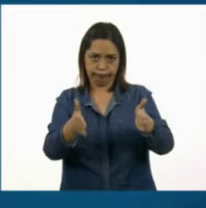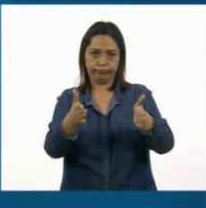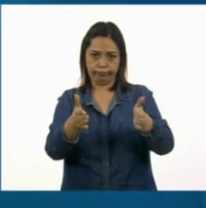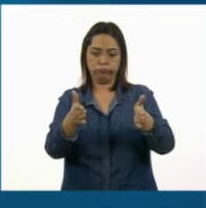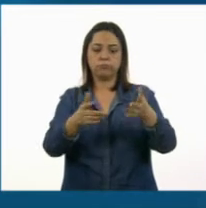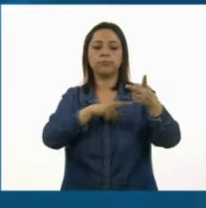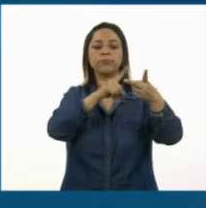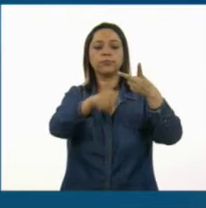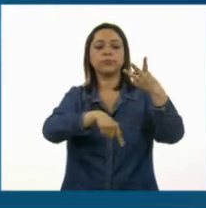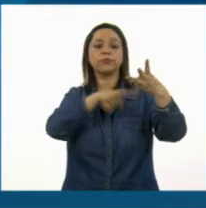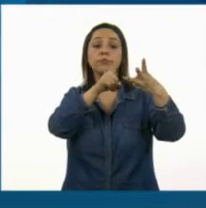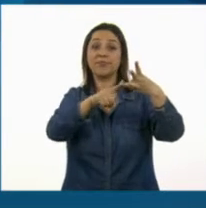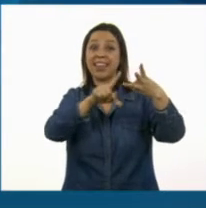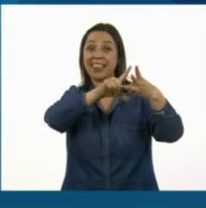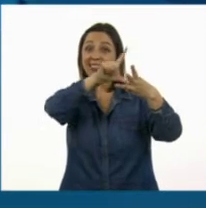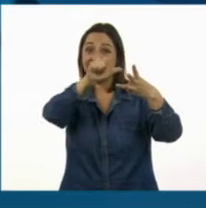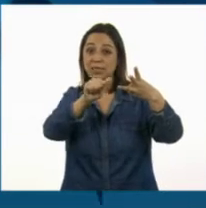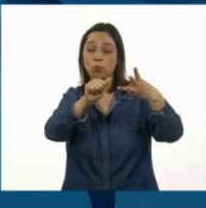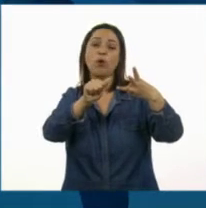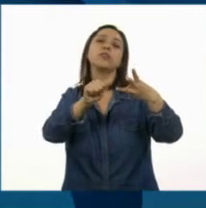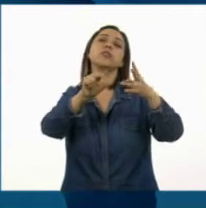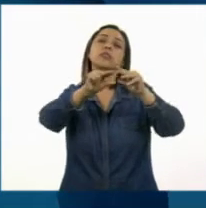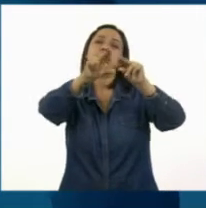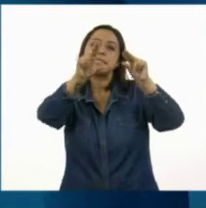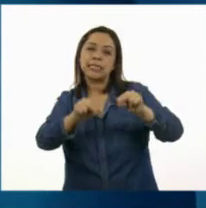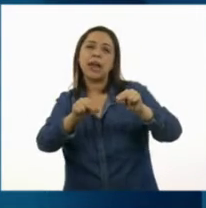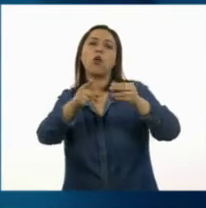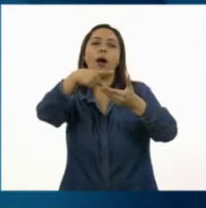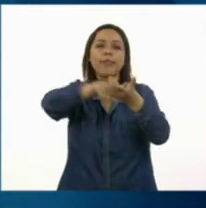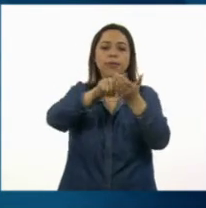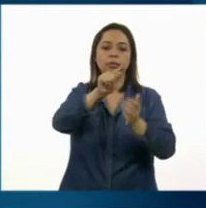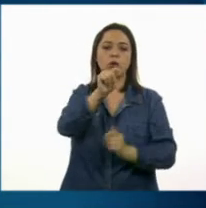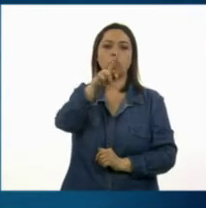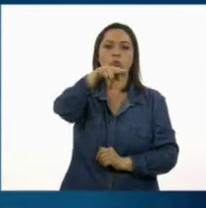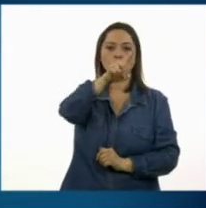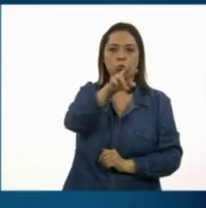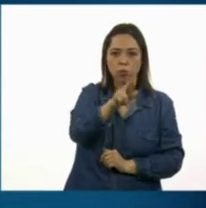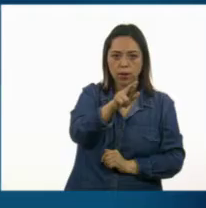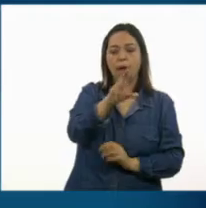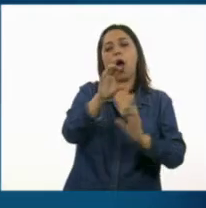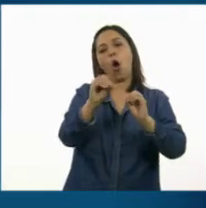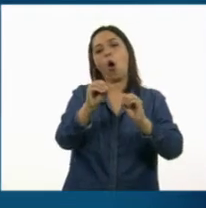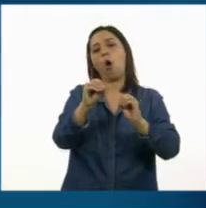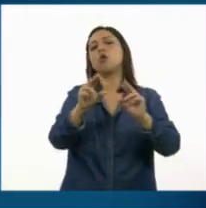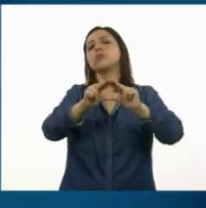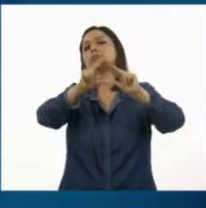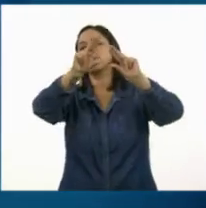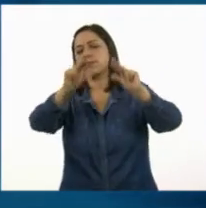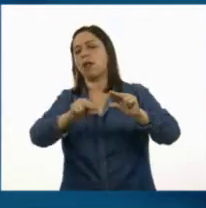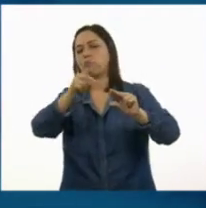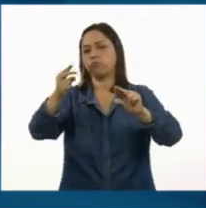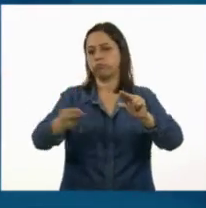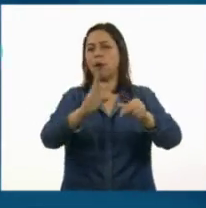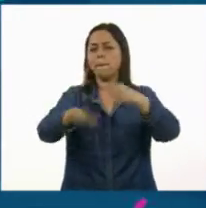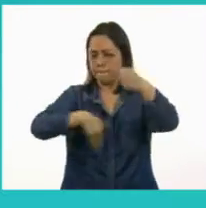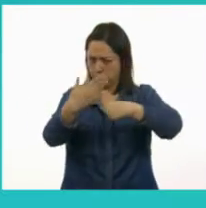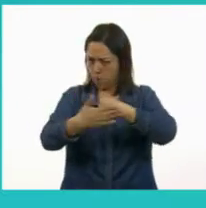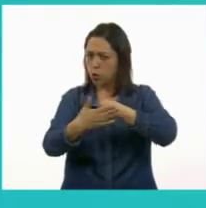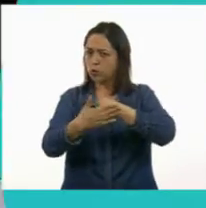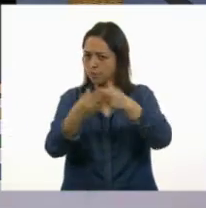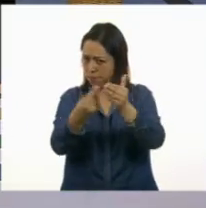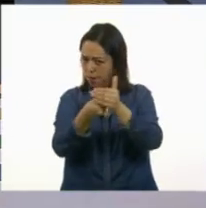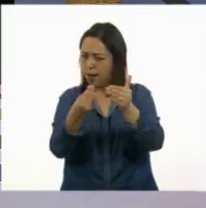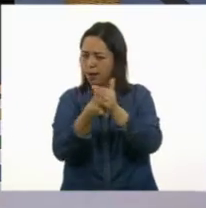Y el polar se va combinando con el de tundra y hielos perpetuos. Esto lo vamos a ver más a detalle en nuestra próxima clase, donde lo